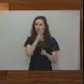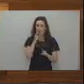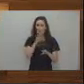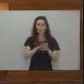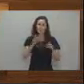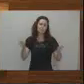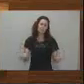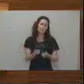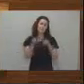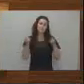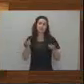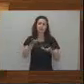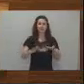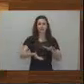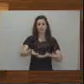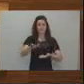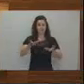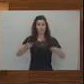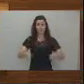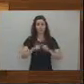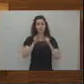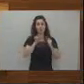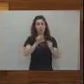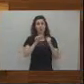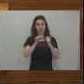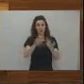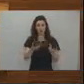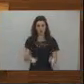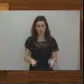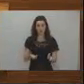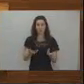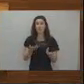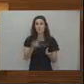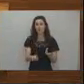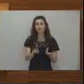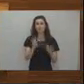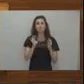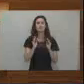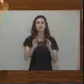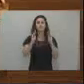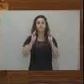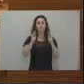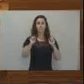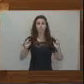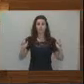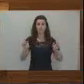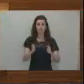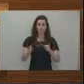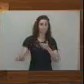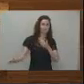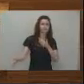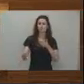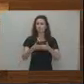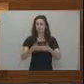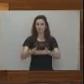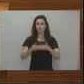la documentación intercambiada en cualquier conversación que hubiésemos tenido. Más si cabe, cuando esa reunión la habíamos hecho a puerta cerrada. Y